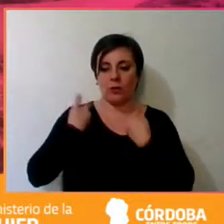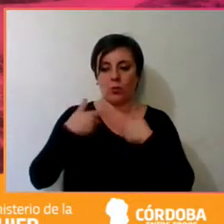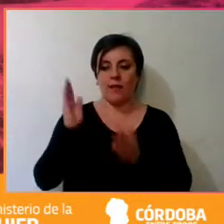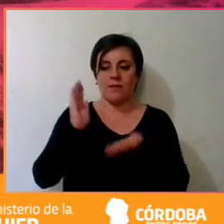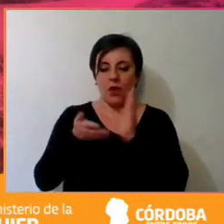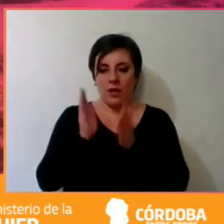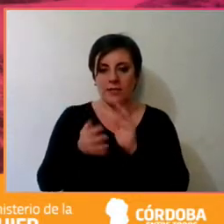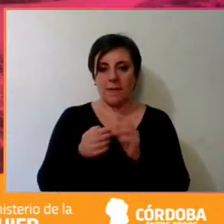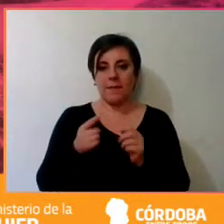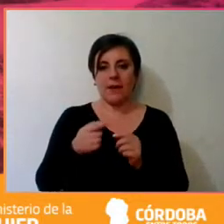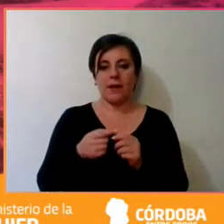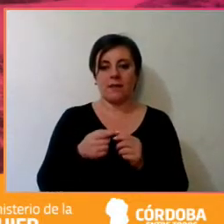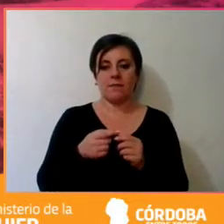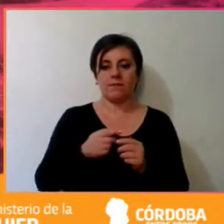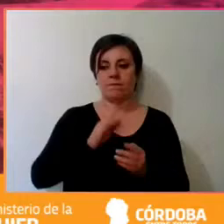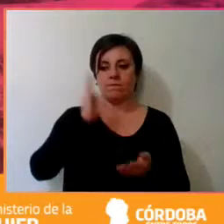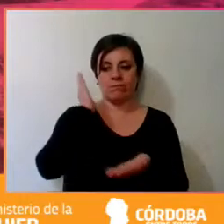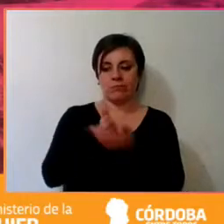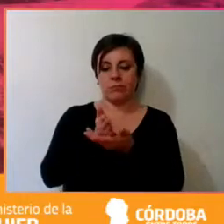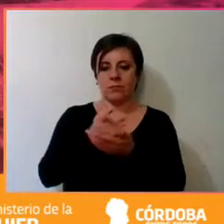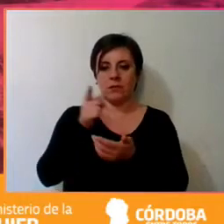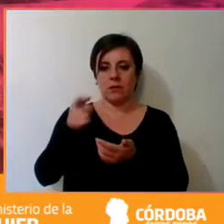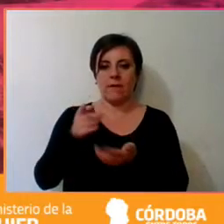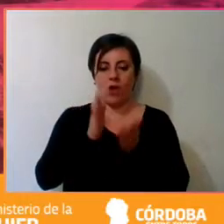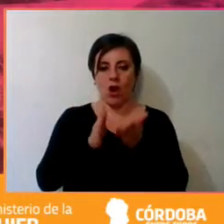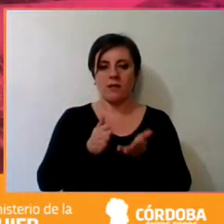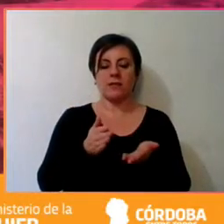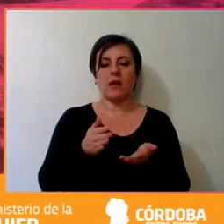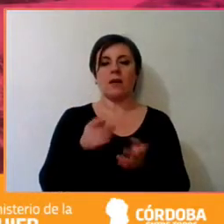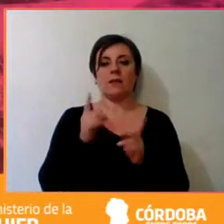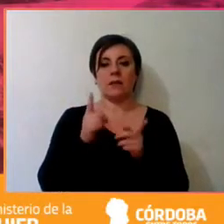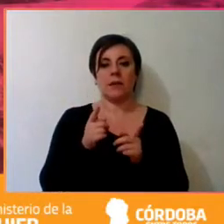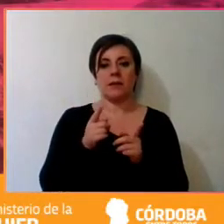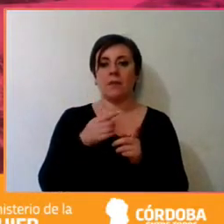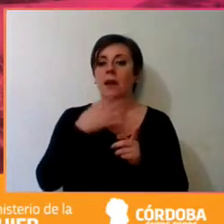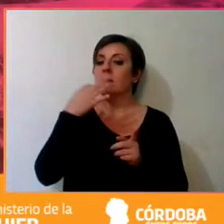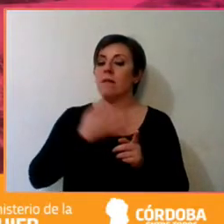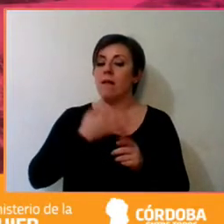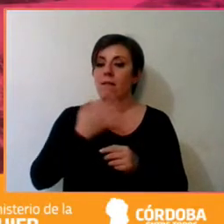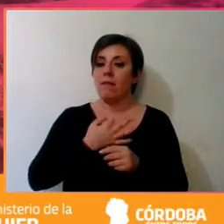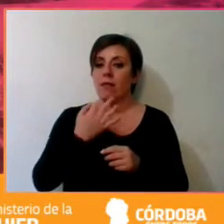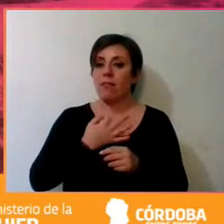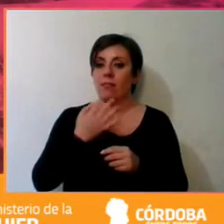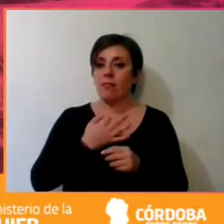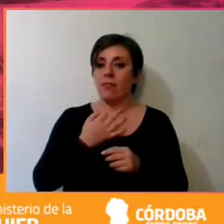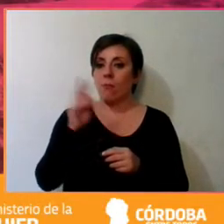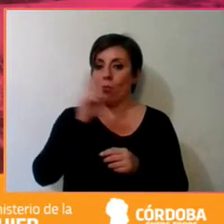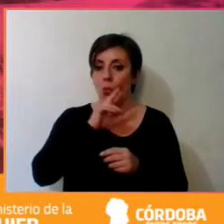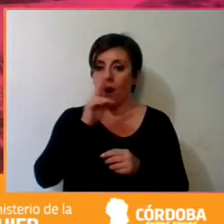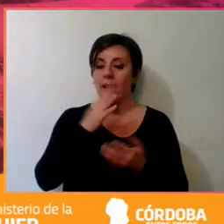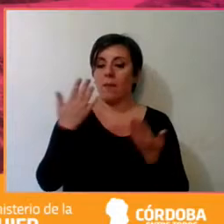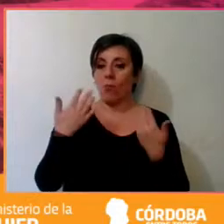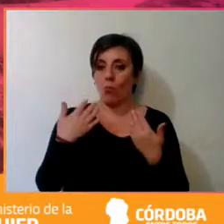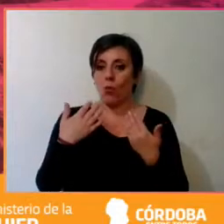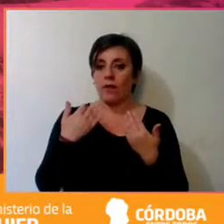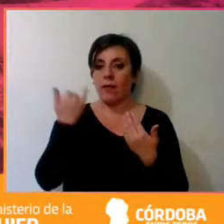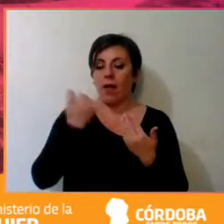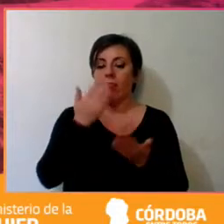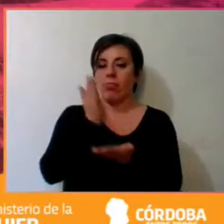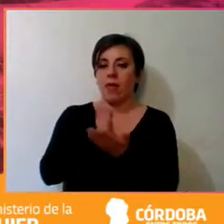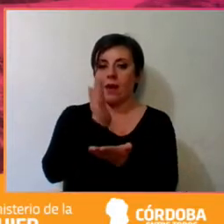para condenarla con toda fuerza y por lo tanto para hacer realidad que las mujeres puedan tener